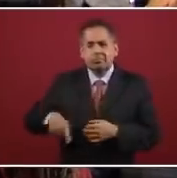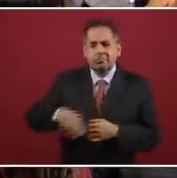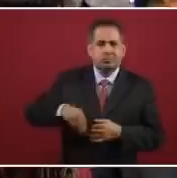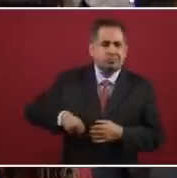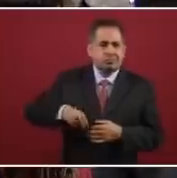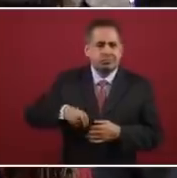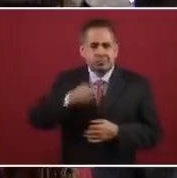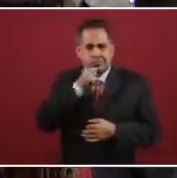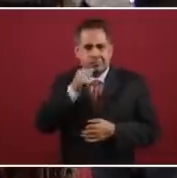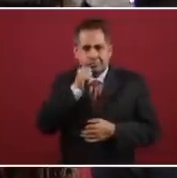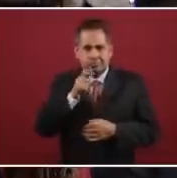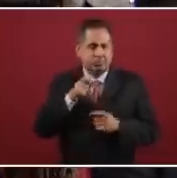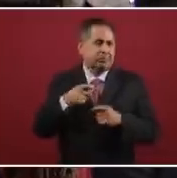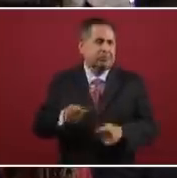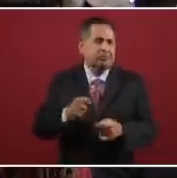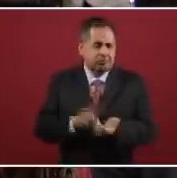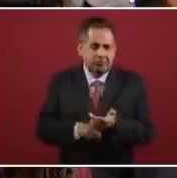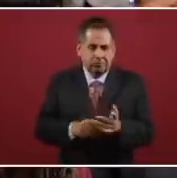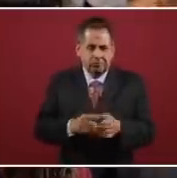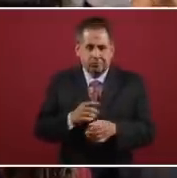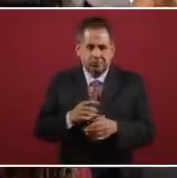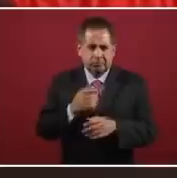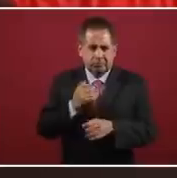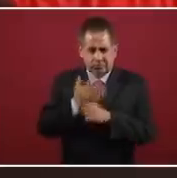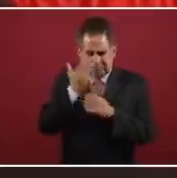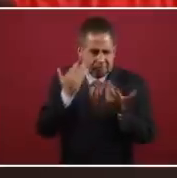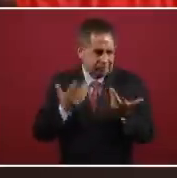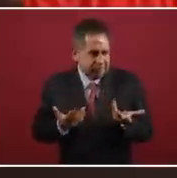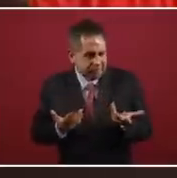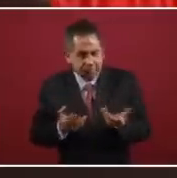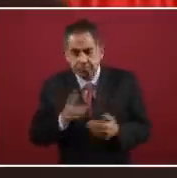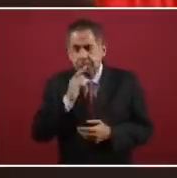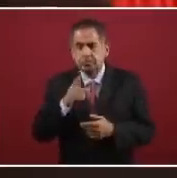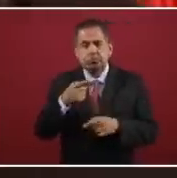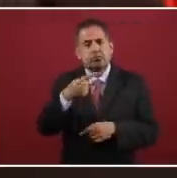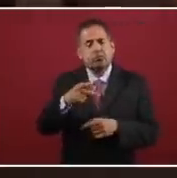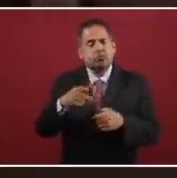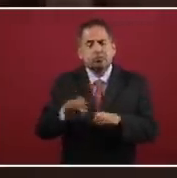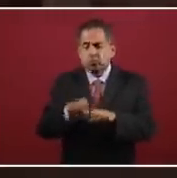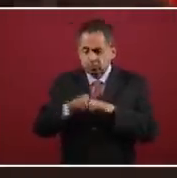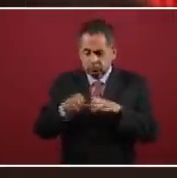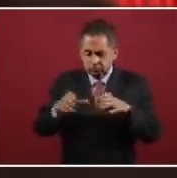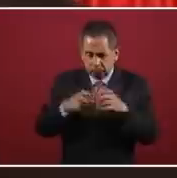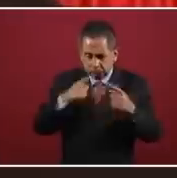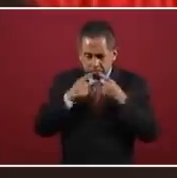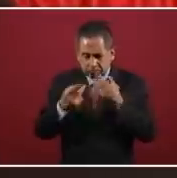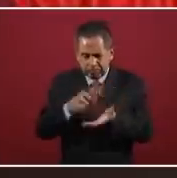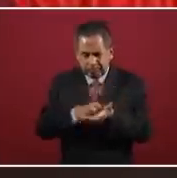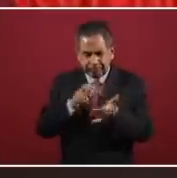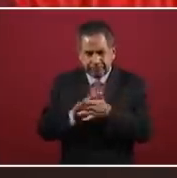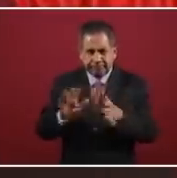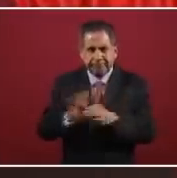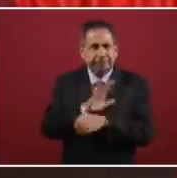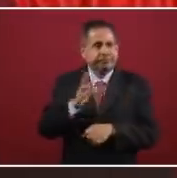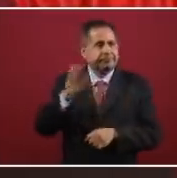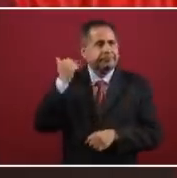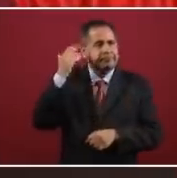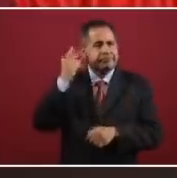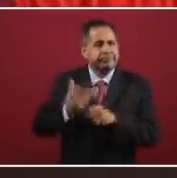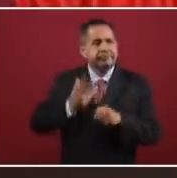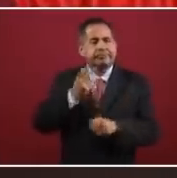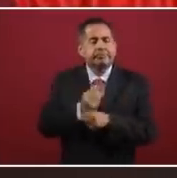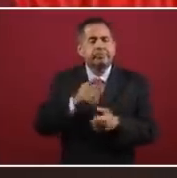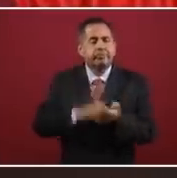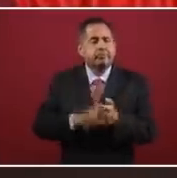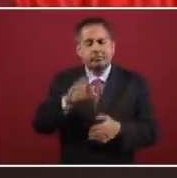antes de que… Dice, sería bueno que el señor presidente y su equipo analizaran esta modificación que se hizo en el sexenio